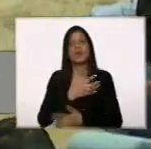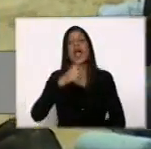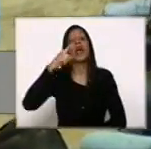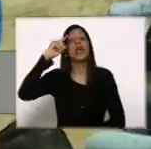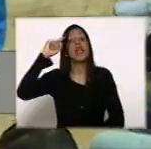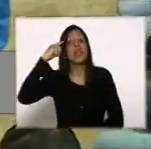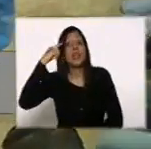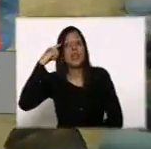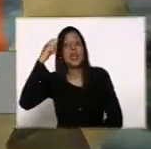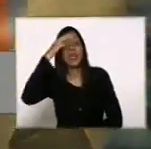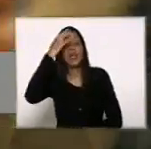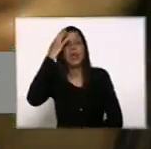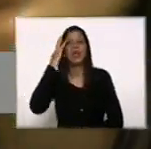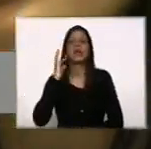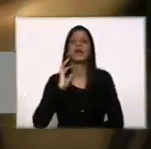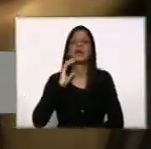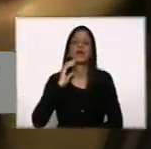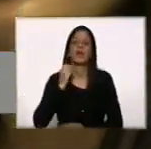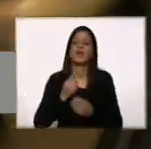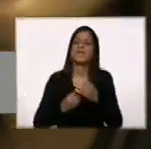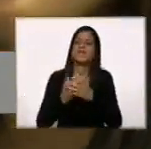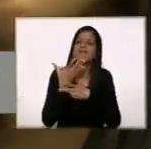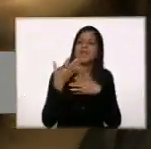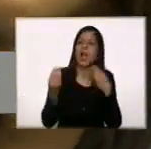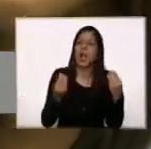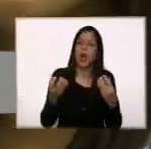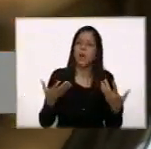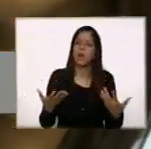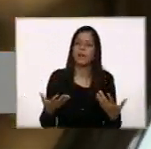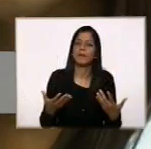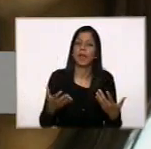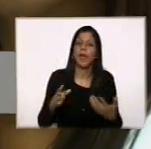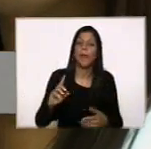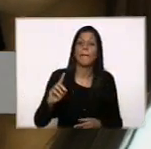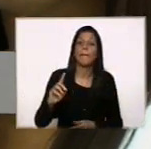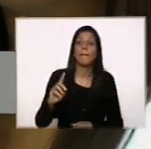recordar que esa aspiración surge,